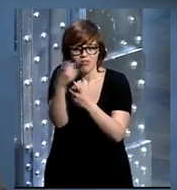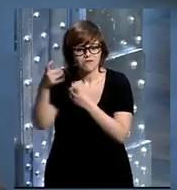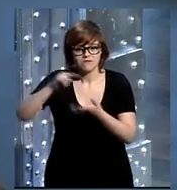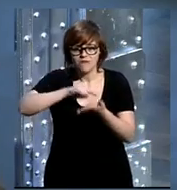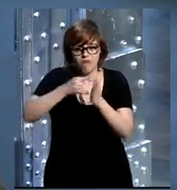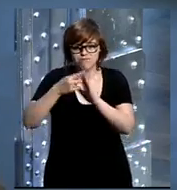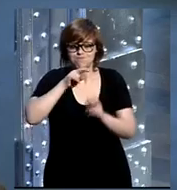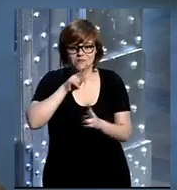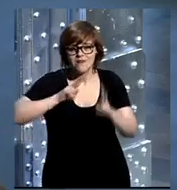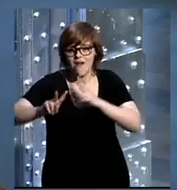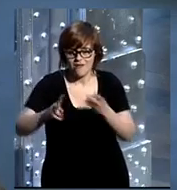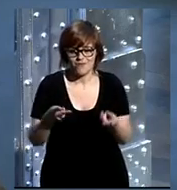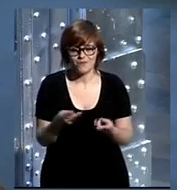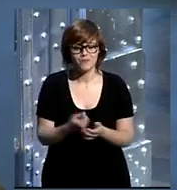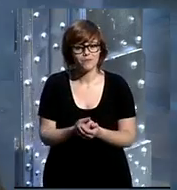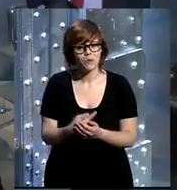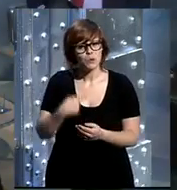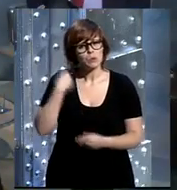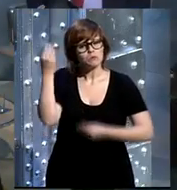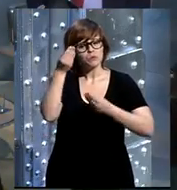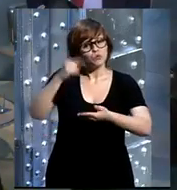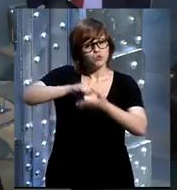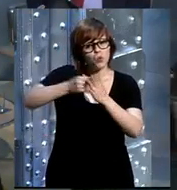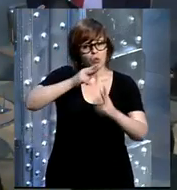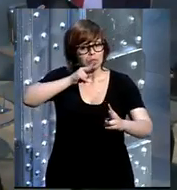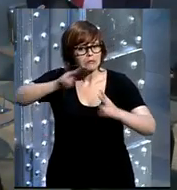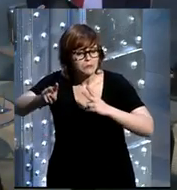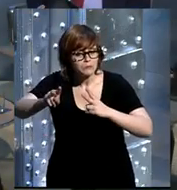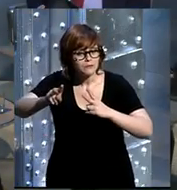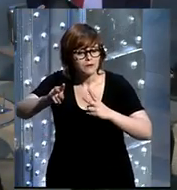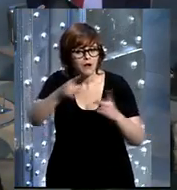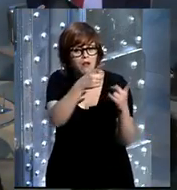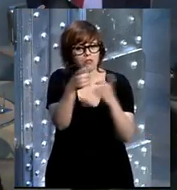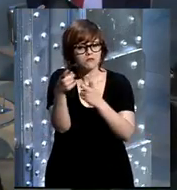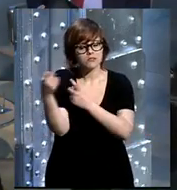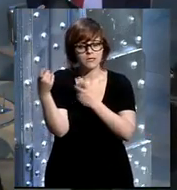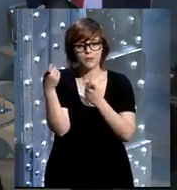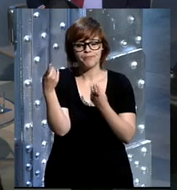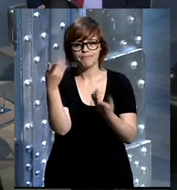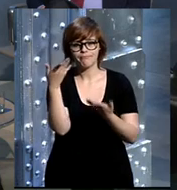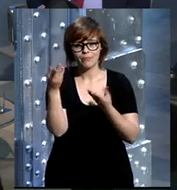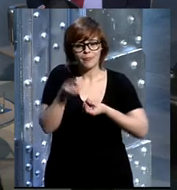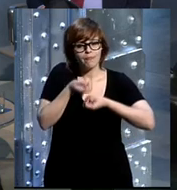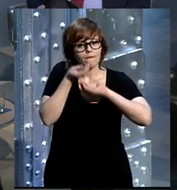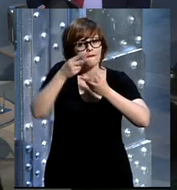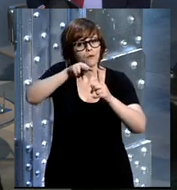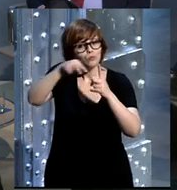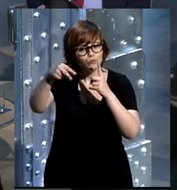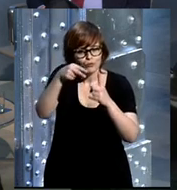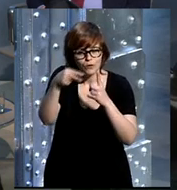también, a mi modo de ver, es que esas respuestas se dan desde el punto de vista y basado en